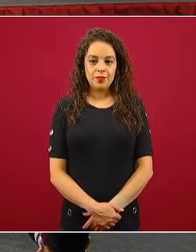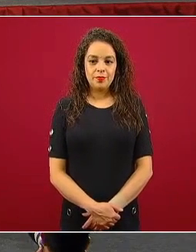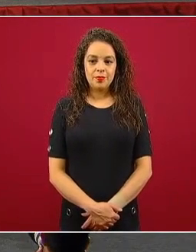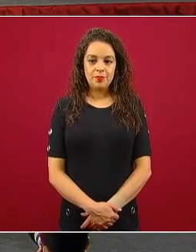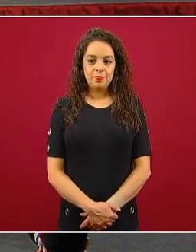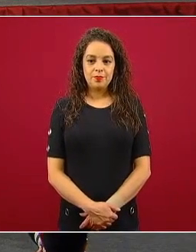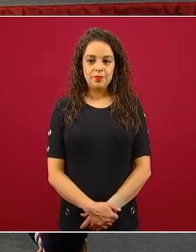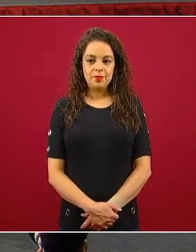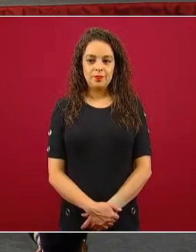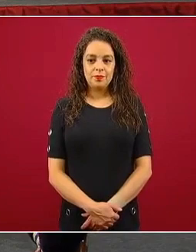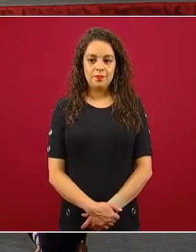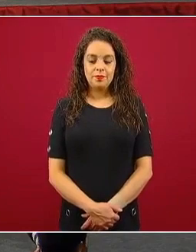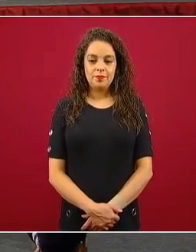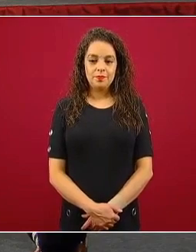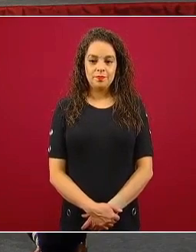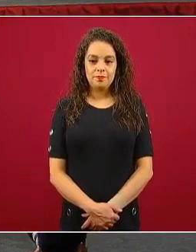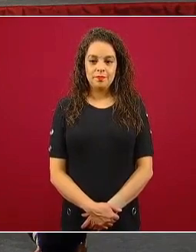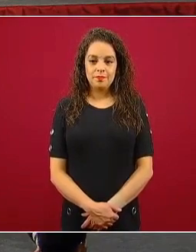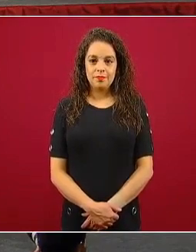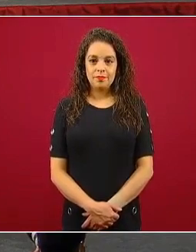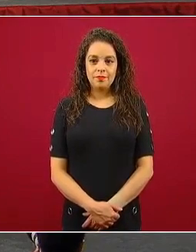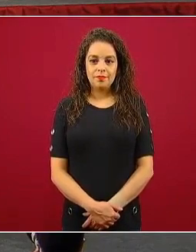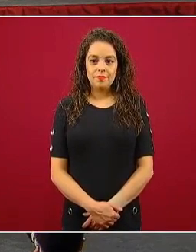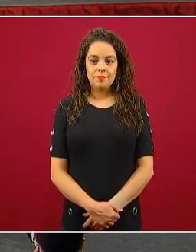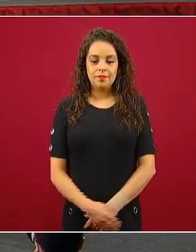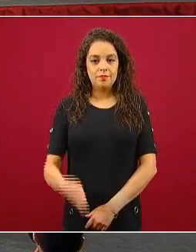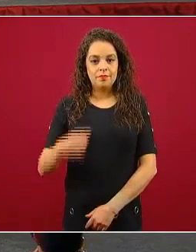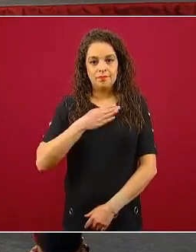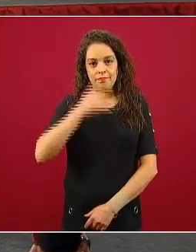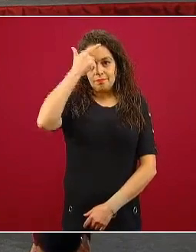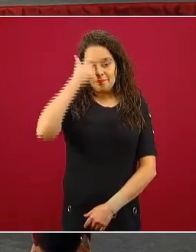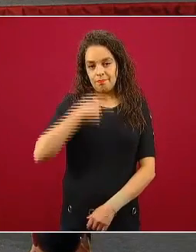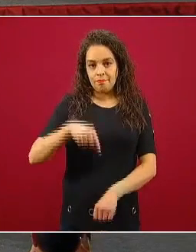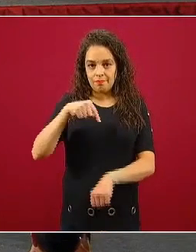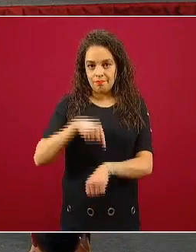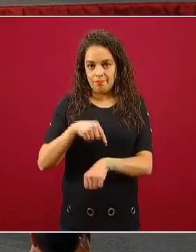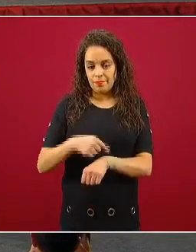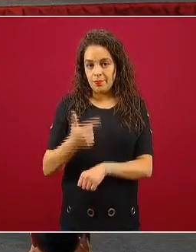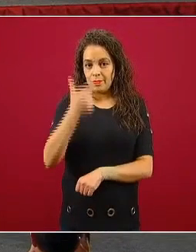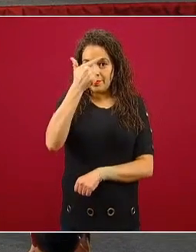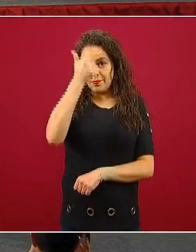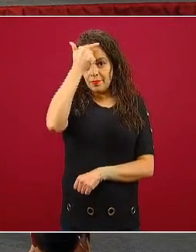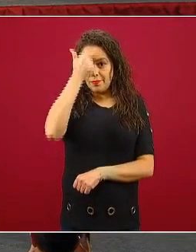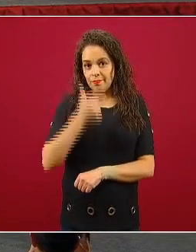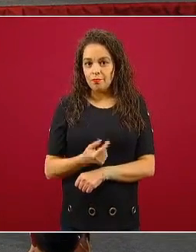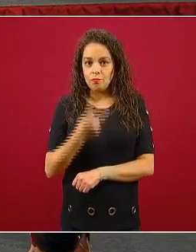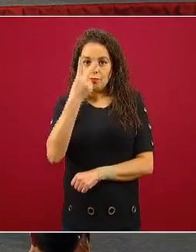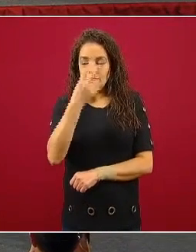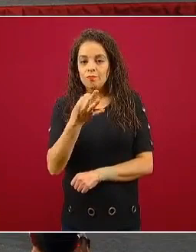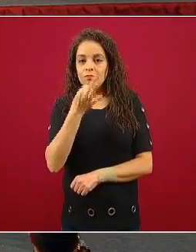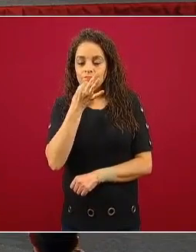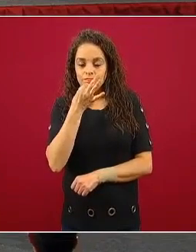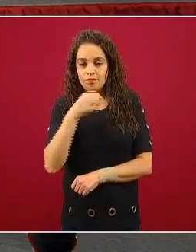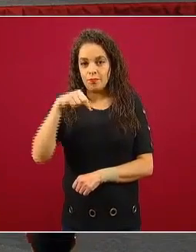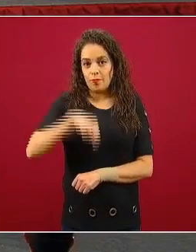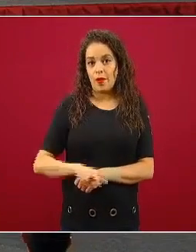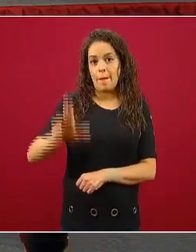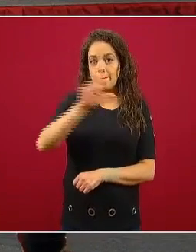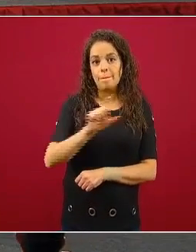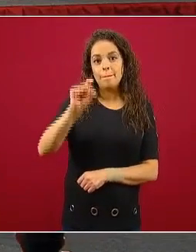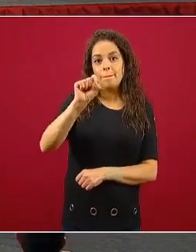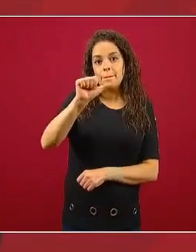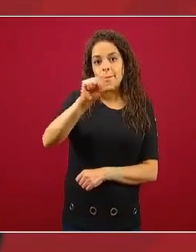Muy bien, muy buenas noches. Son las 19 horas con 2 minutos de este martes 26 de mayo